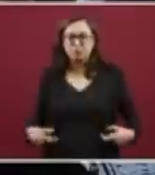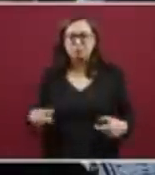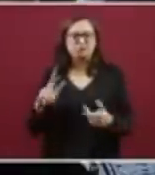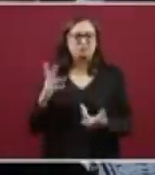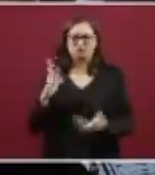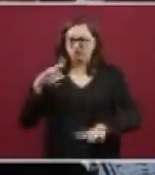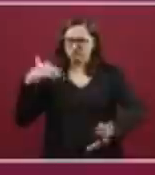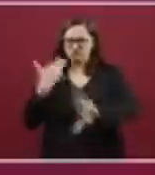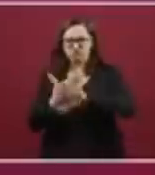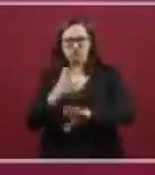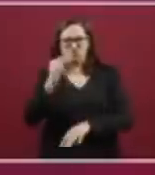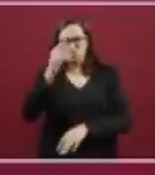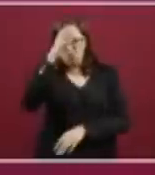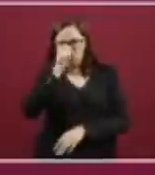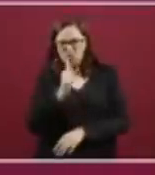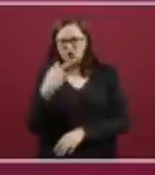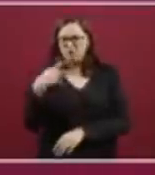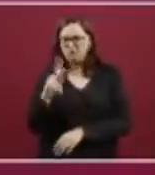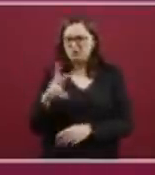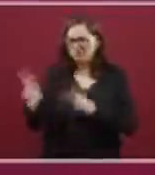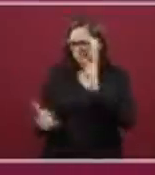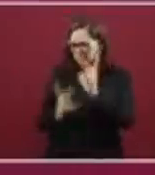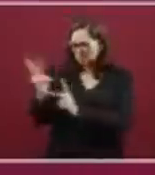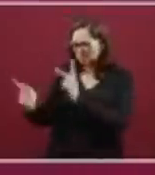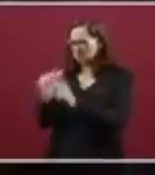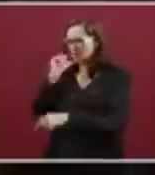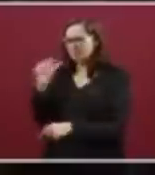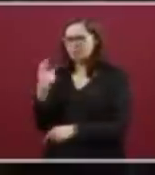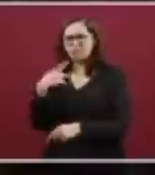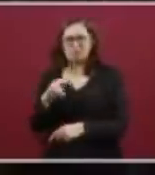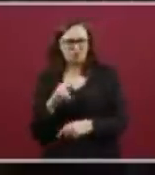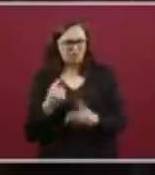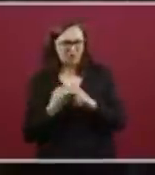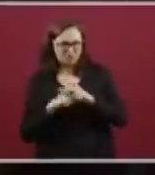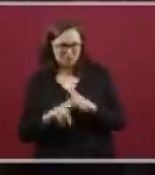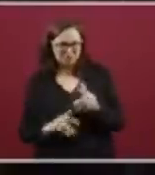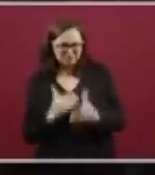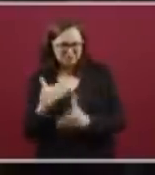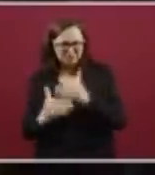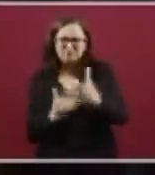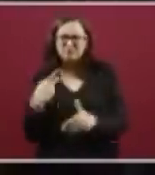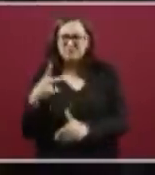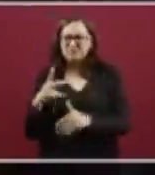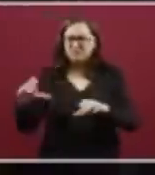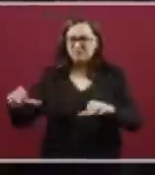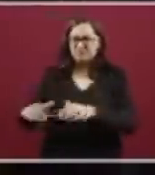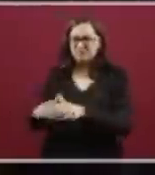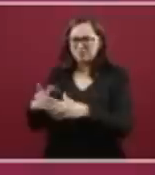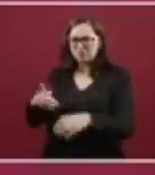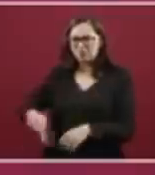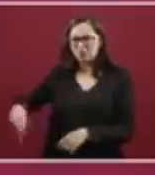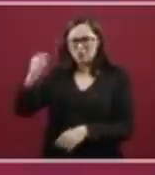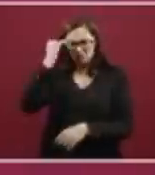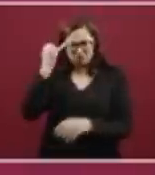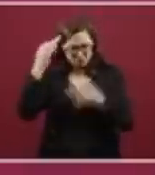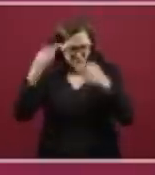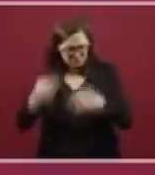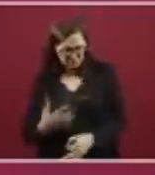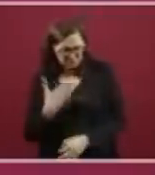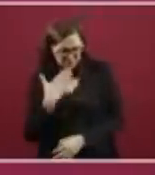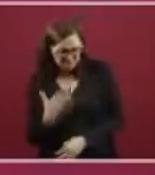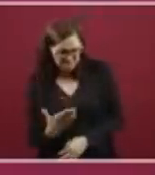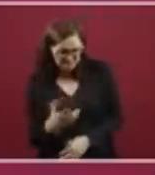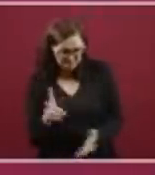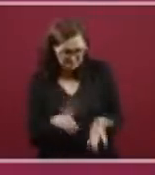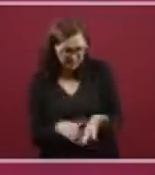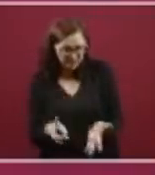consulta, digamos, ¿es válido que se inicie el proceso sin la aprobación de los pueblos indígenas? Sí, sí, porque